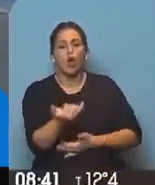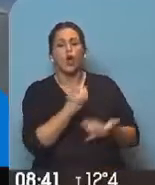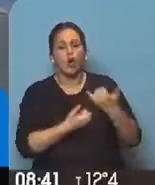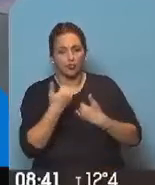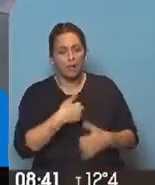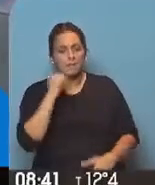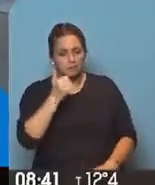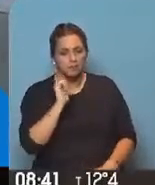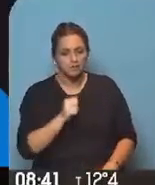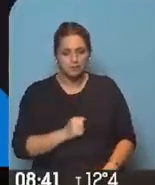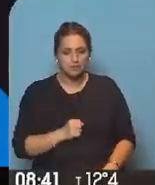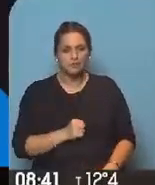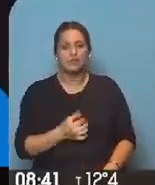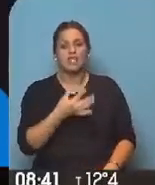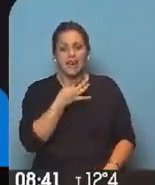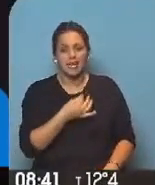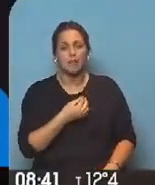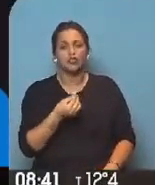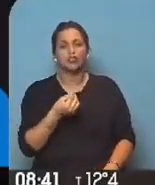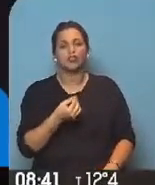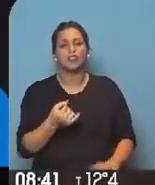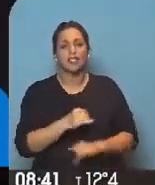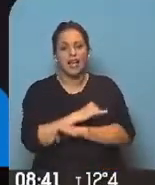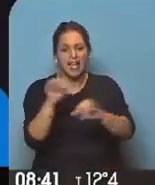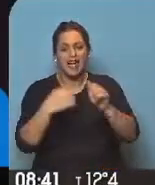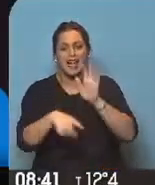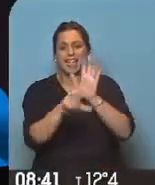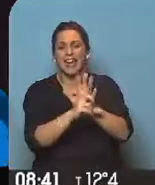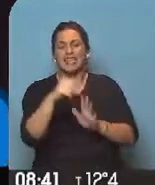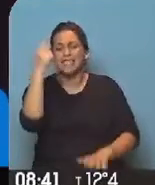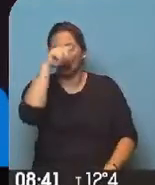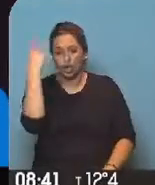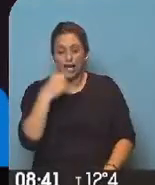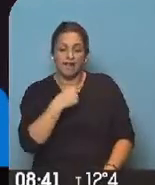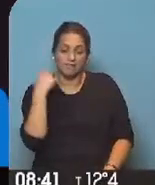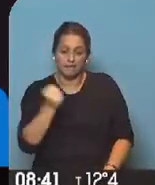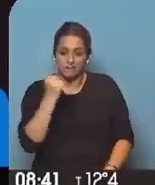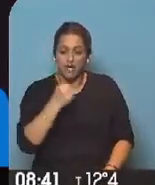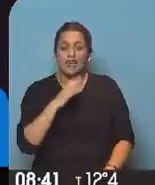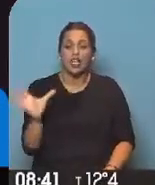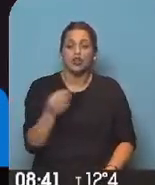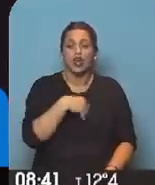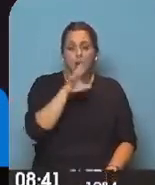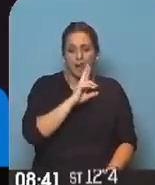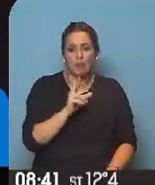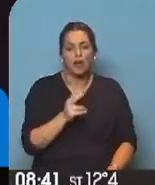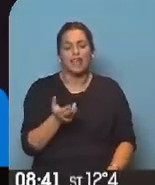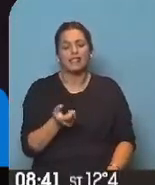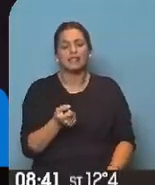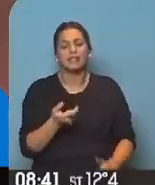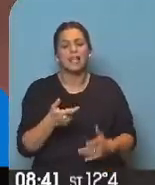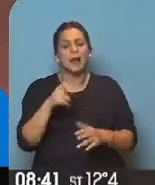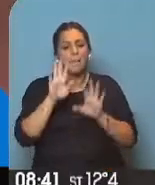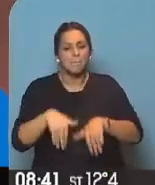eso queremos en campaña de acá queremos que sea una ley a nivel nacional y que todas las mujeres sobre todo las mujeres de bajos recursos que